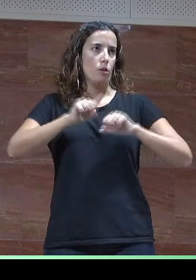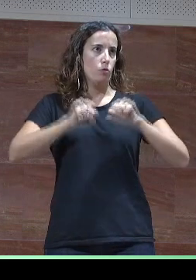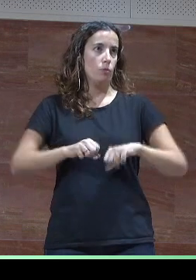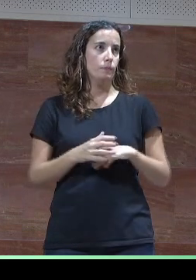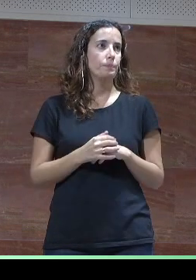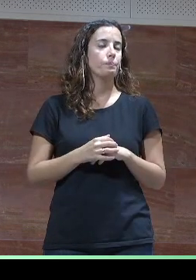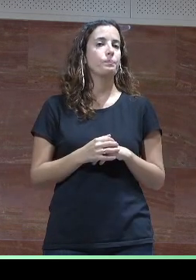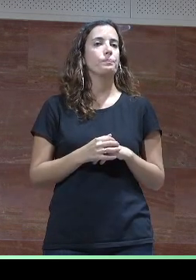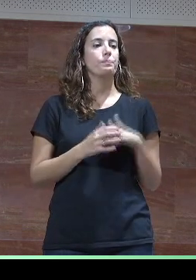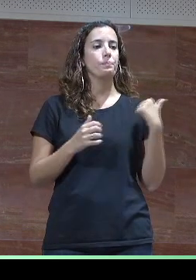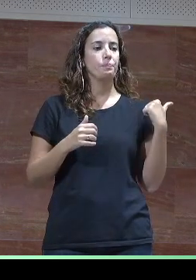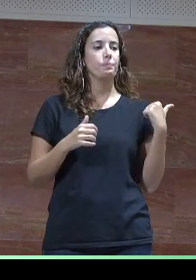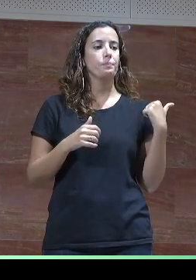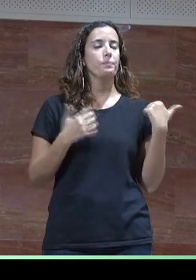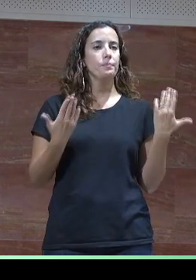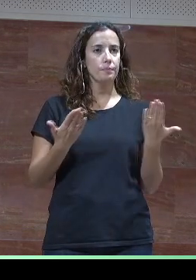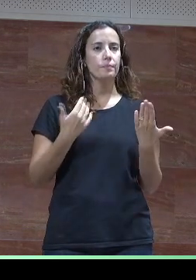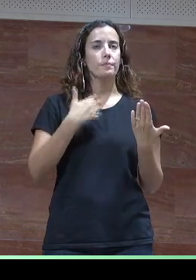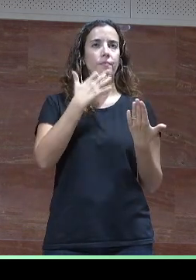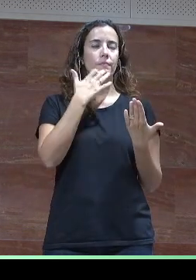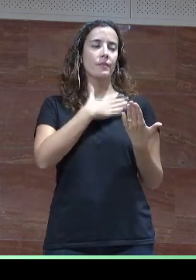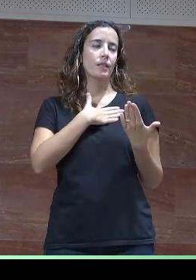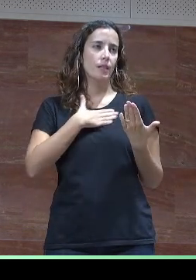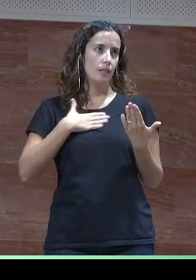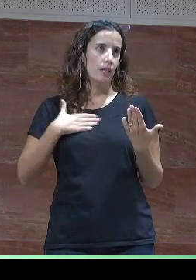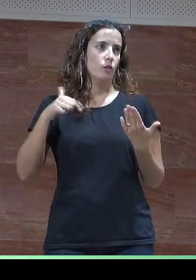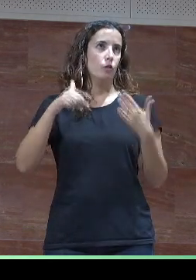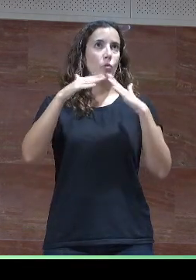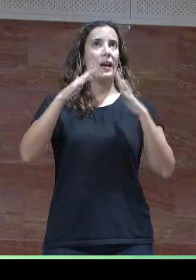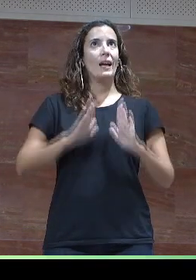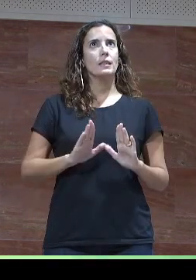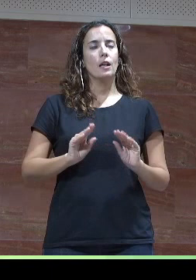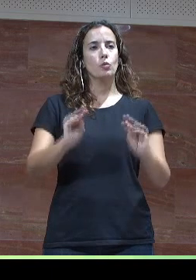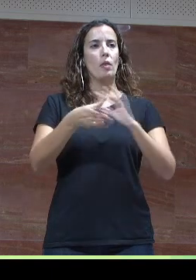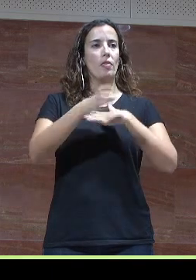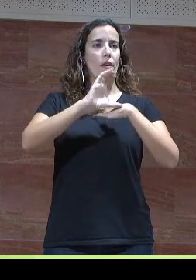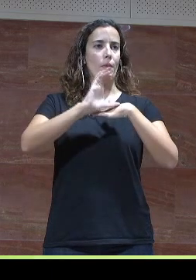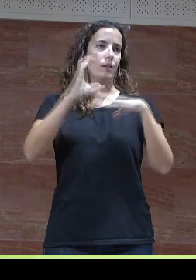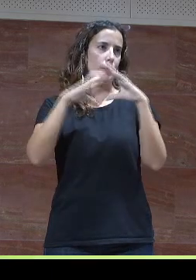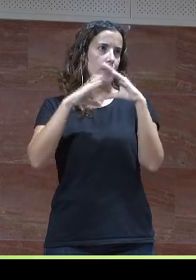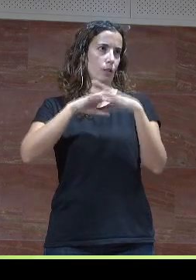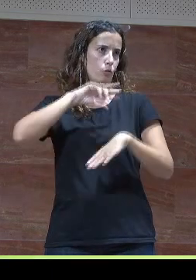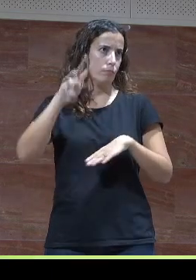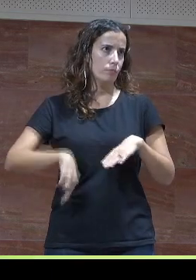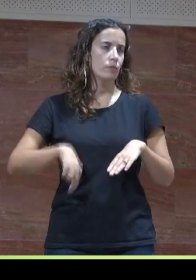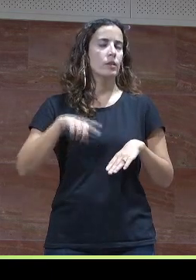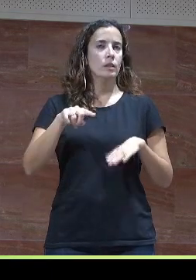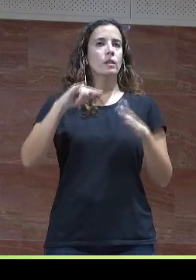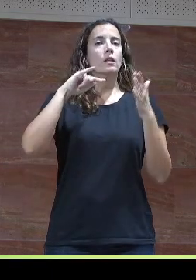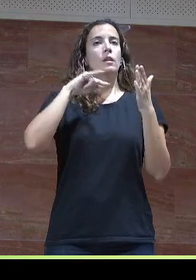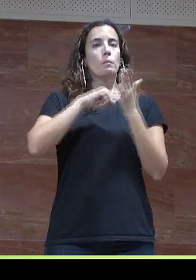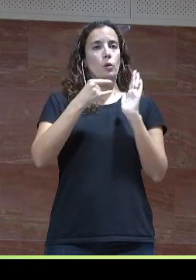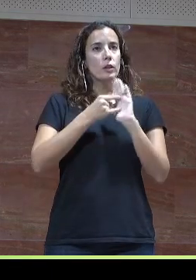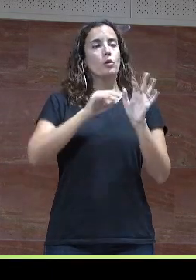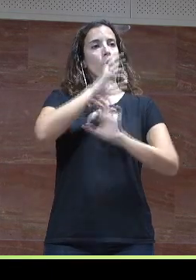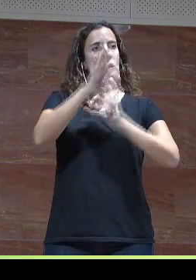caso, yo sí que quiero lanzar una lanza también porque estamos en la casa del CEAPAT y del INSERSO hacia el proyecto de la